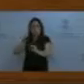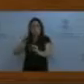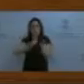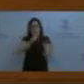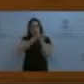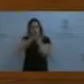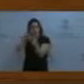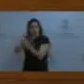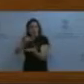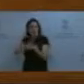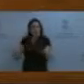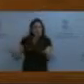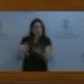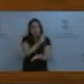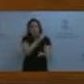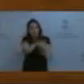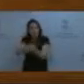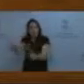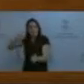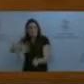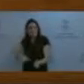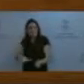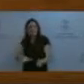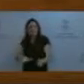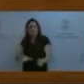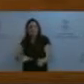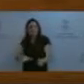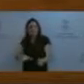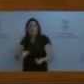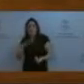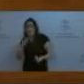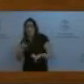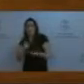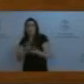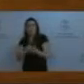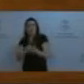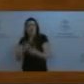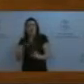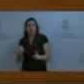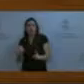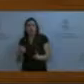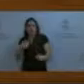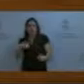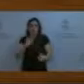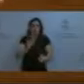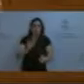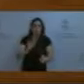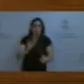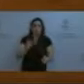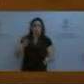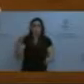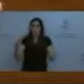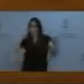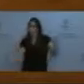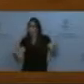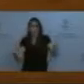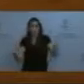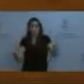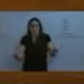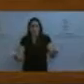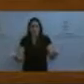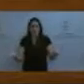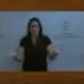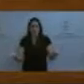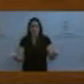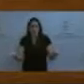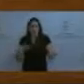contribuyendo con todos los impuestos. Bueno, pues a nosotros nos parece que eso no es equitativo. Y claro, a mí